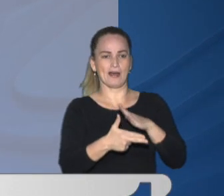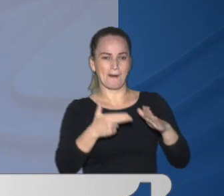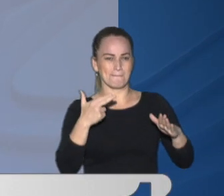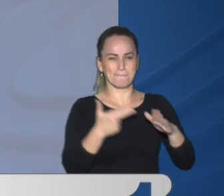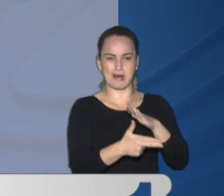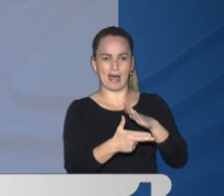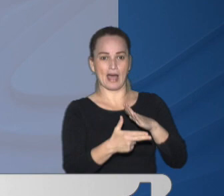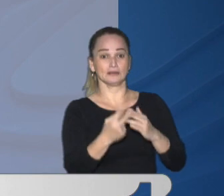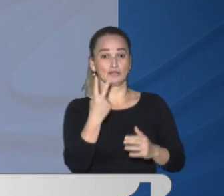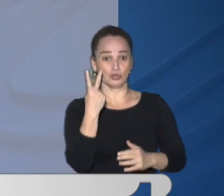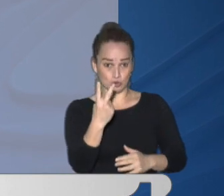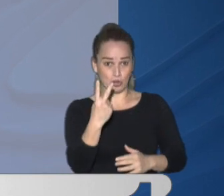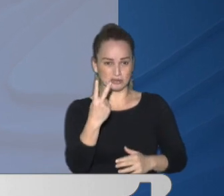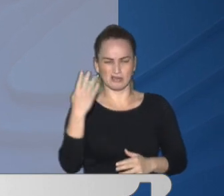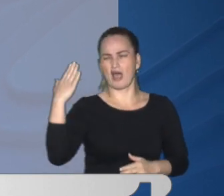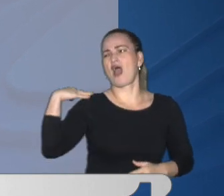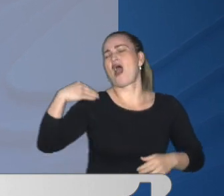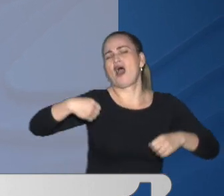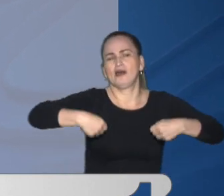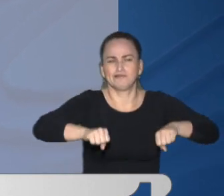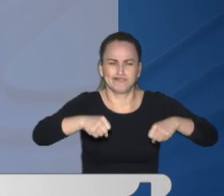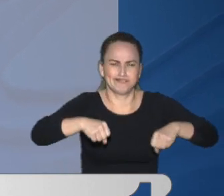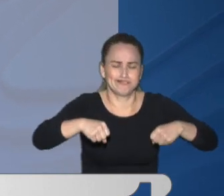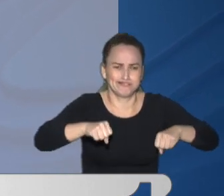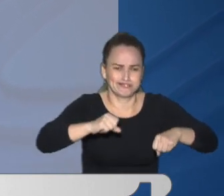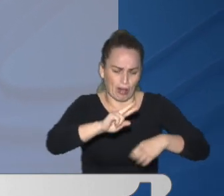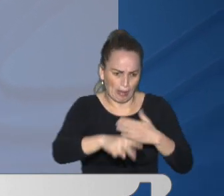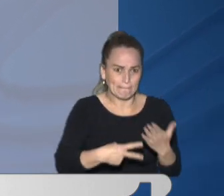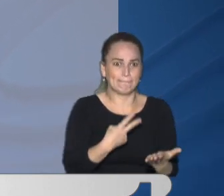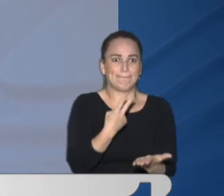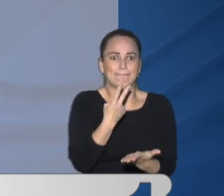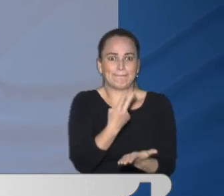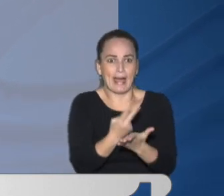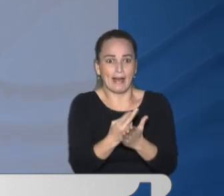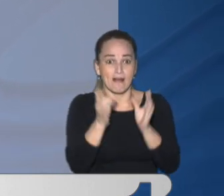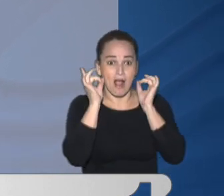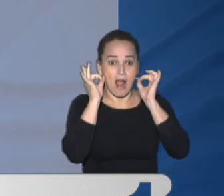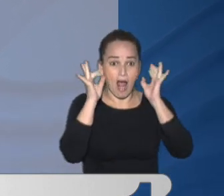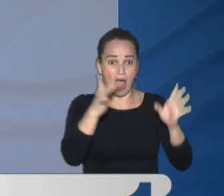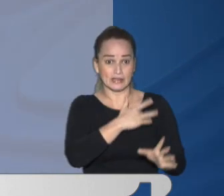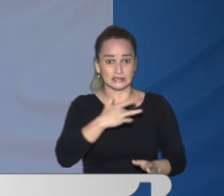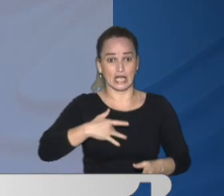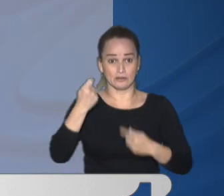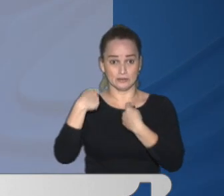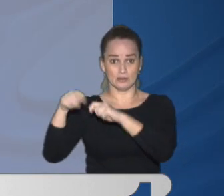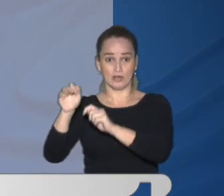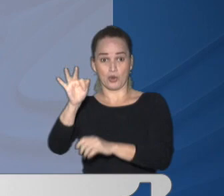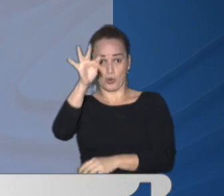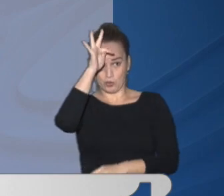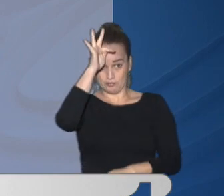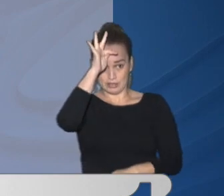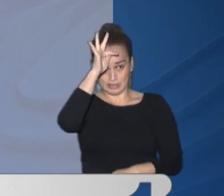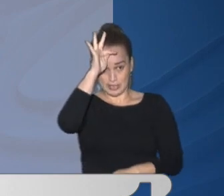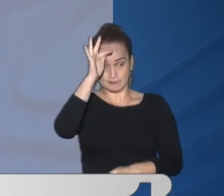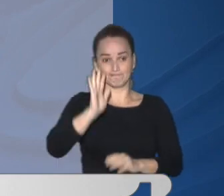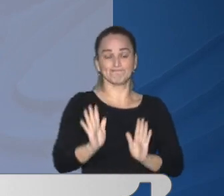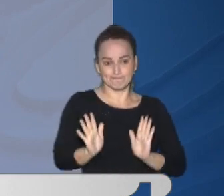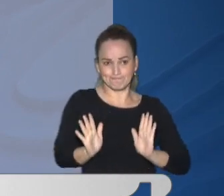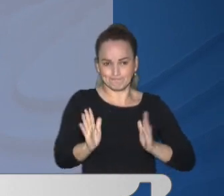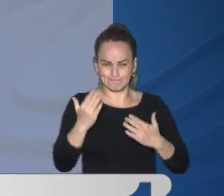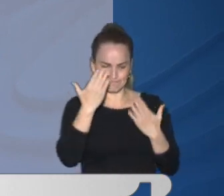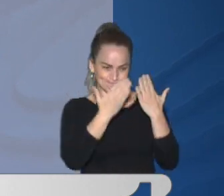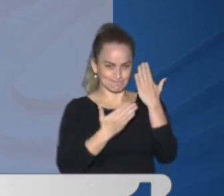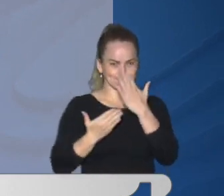propinaron dos impactos de arma de fuego que lo tienen en delicado estado de salud en un centro asistencial. Por el momento se ha